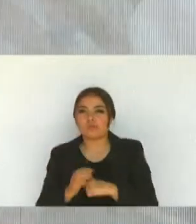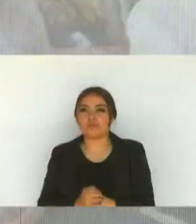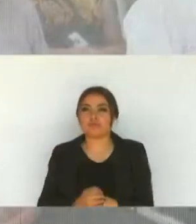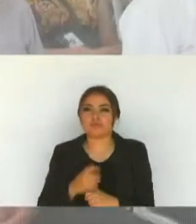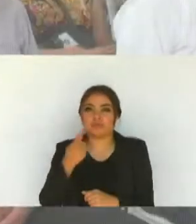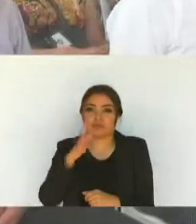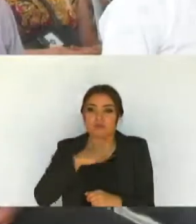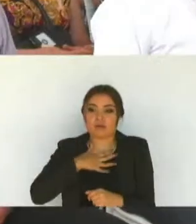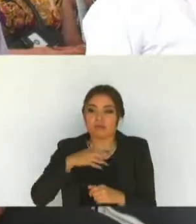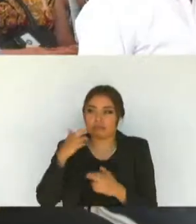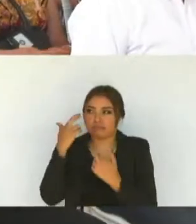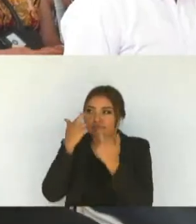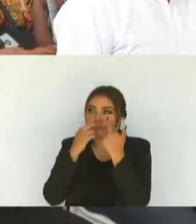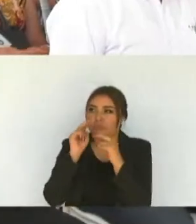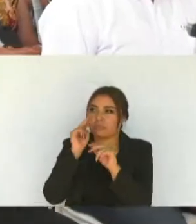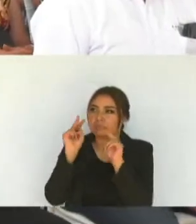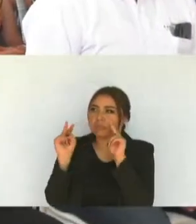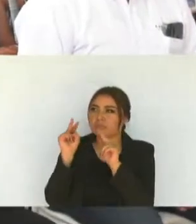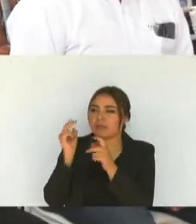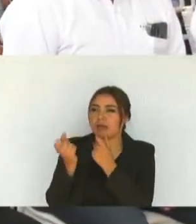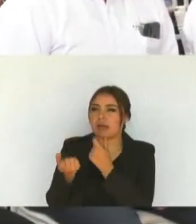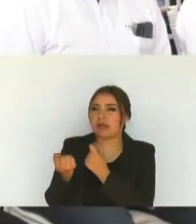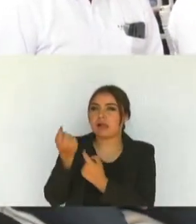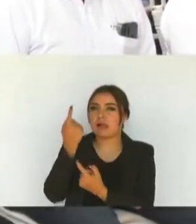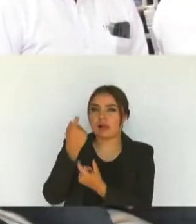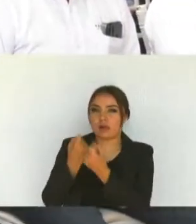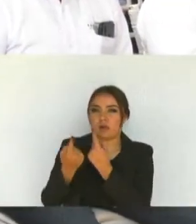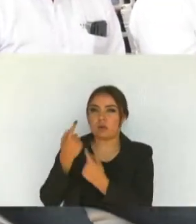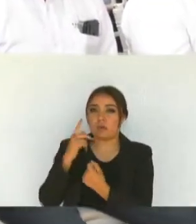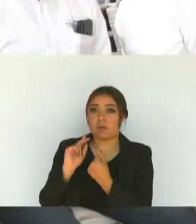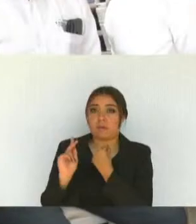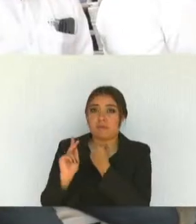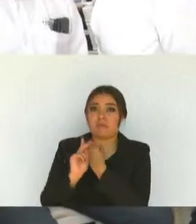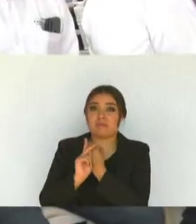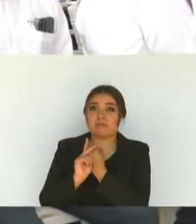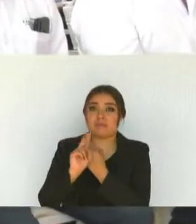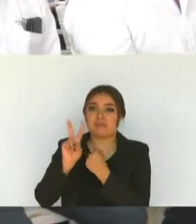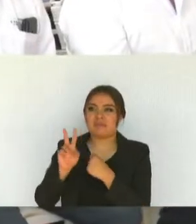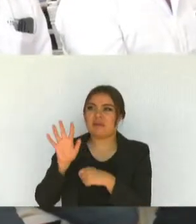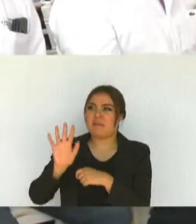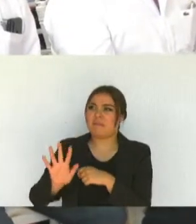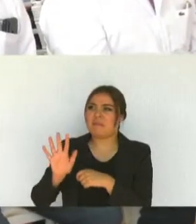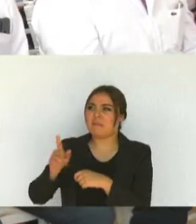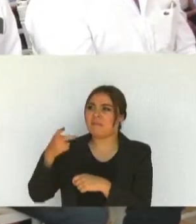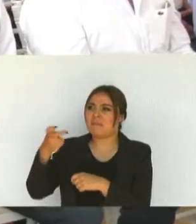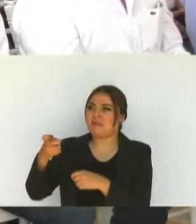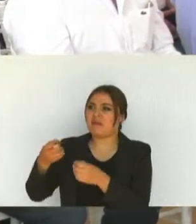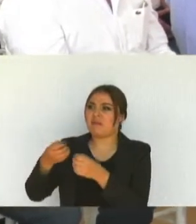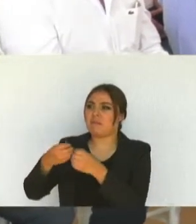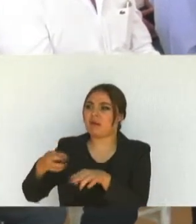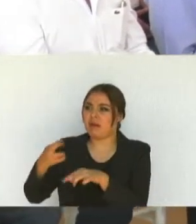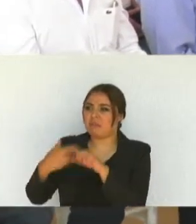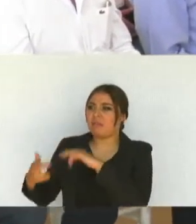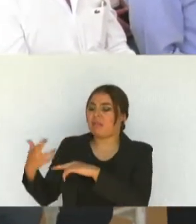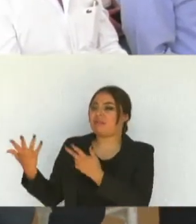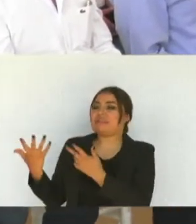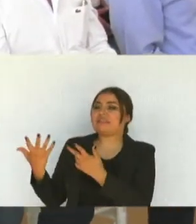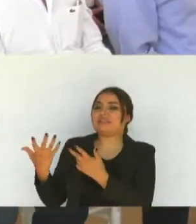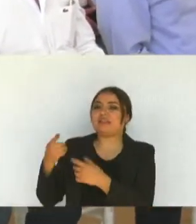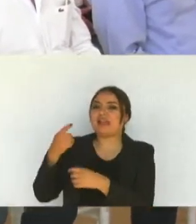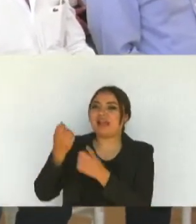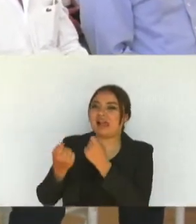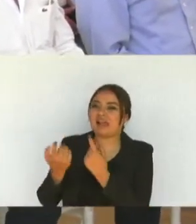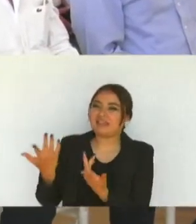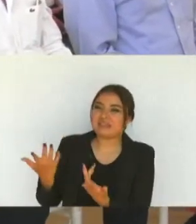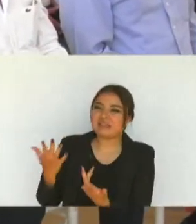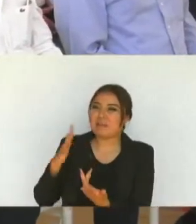Pero no dejamos de observar, sin embargo, que muchos han enfrentado retrocesos por acciones súbitas y otros se